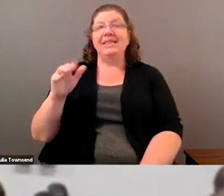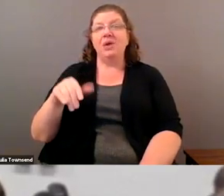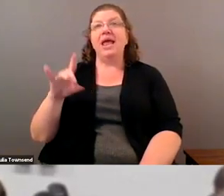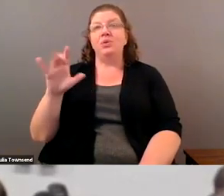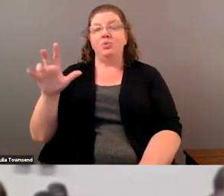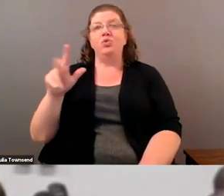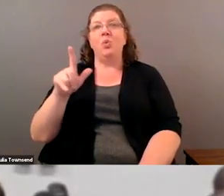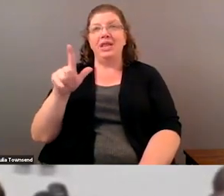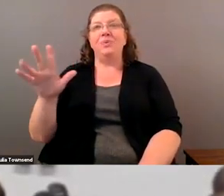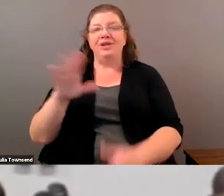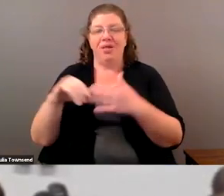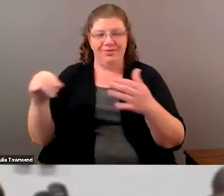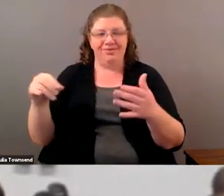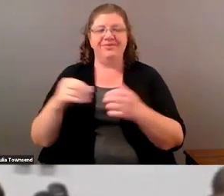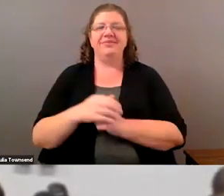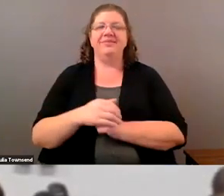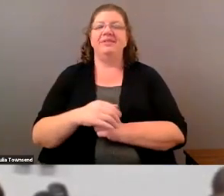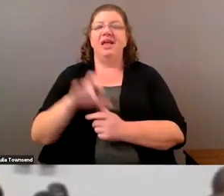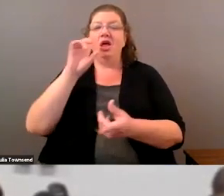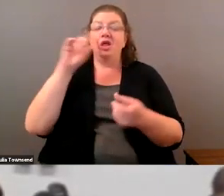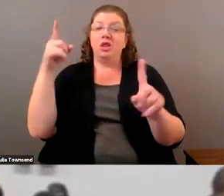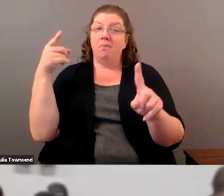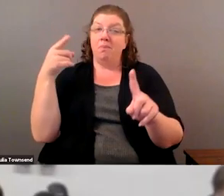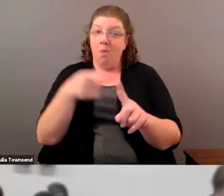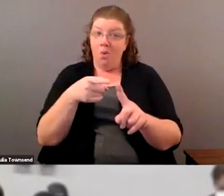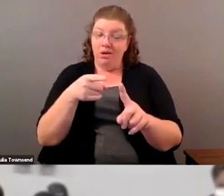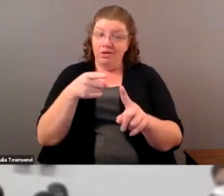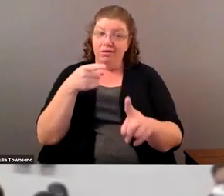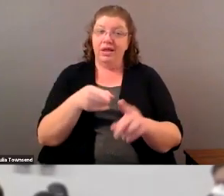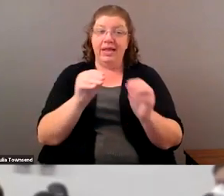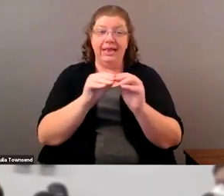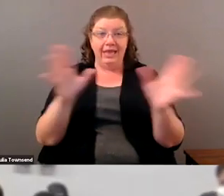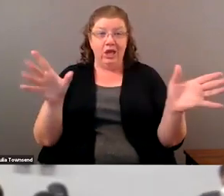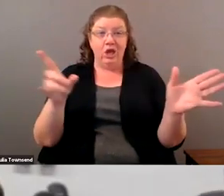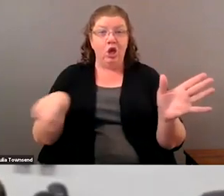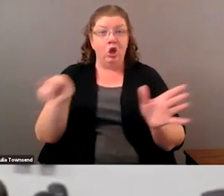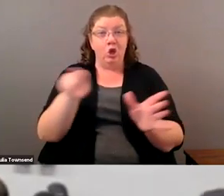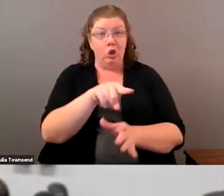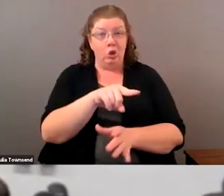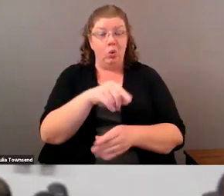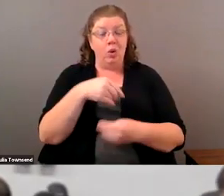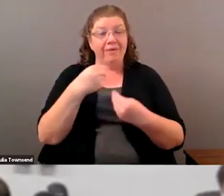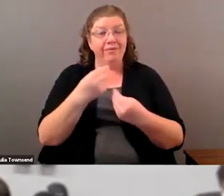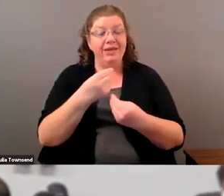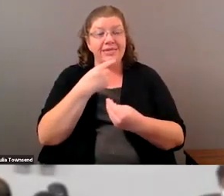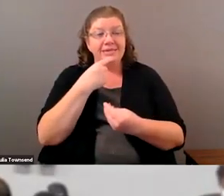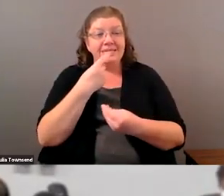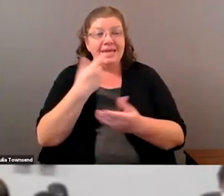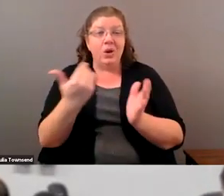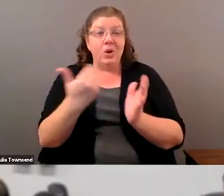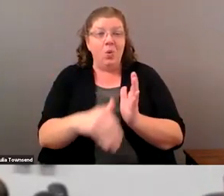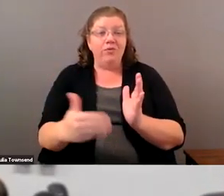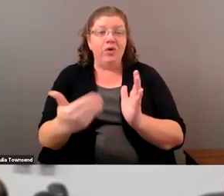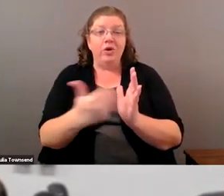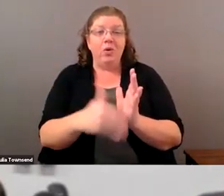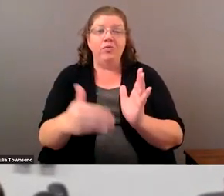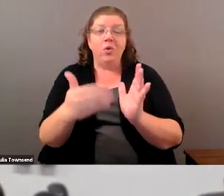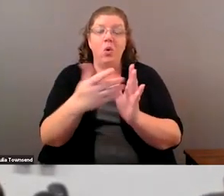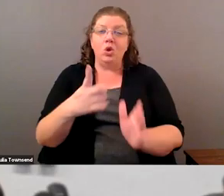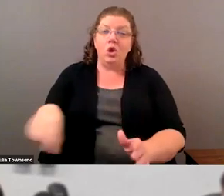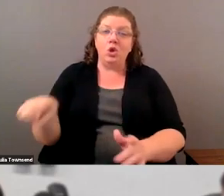289 dólares y lo que estamos trayendo ante ustedes y quiero hacer este punto ante el consejo que quede muy